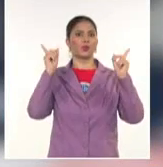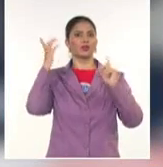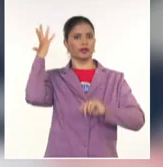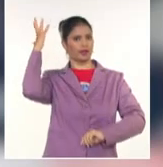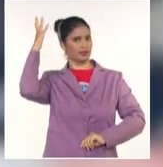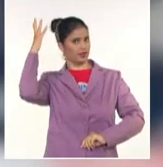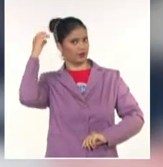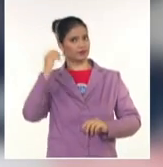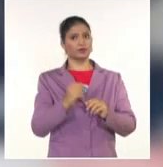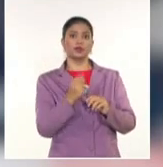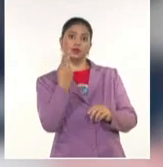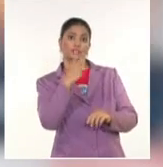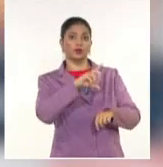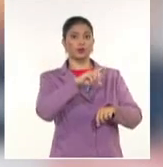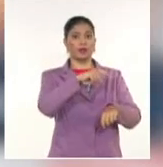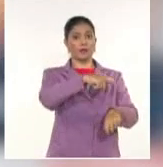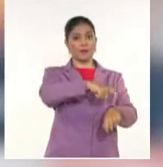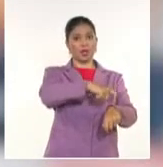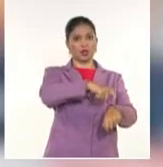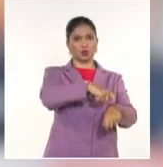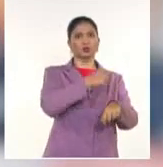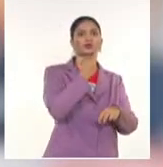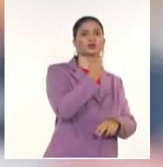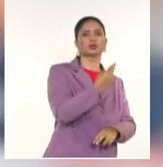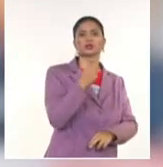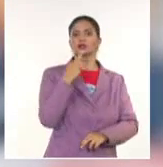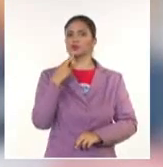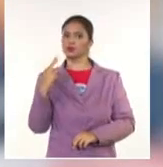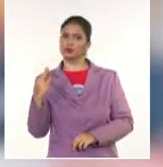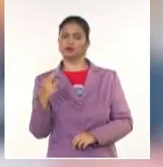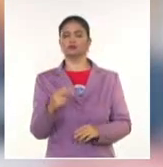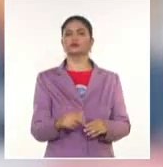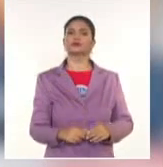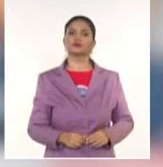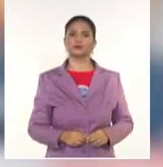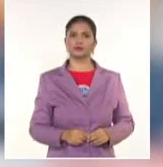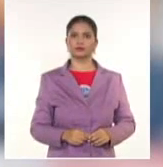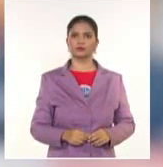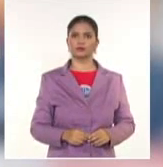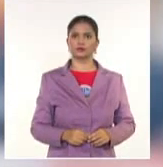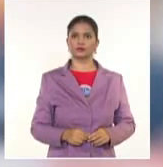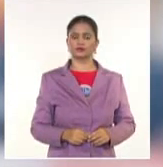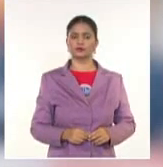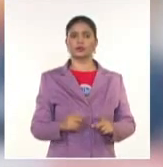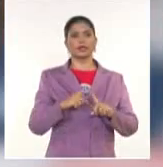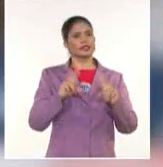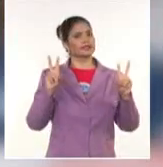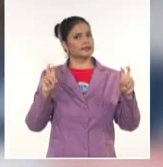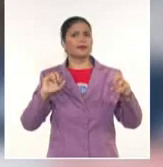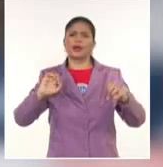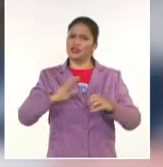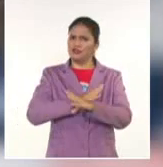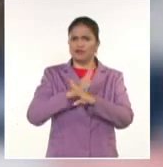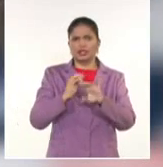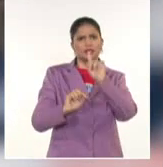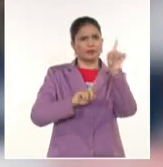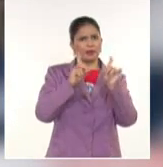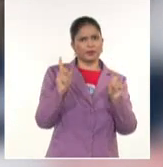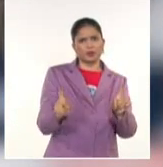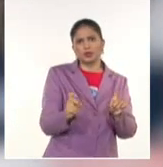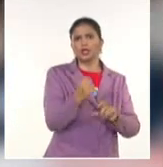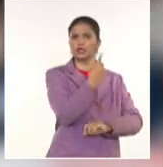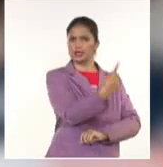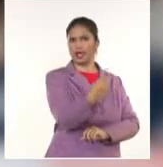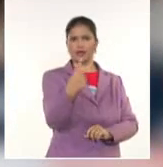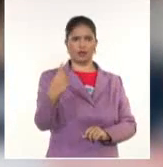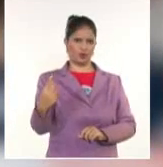para sentar postura ante cada interrogante lo que vaticina poco contenido concreto y muchas frases hechas o ataques al rival